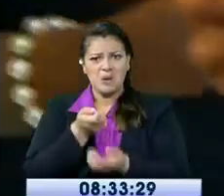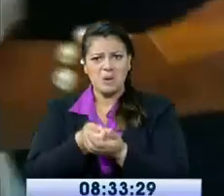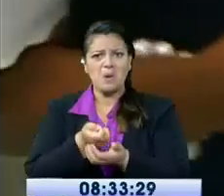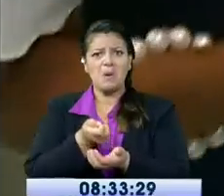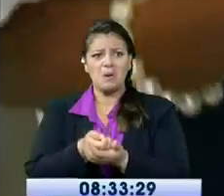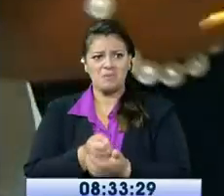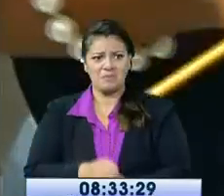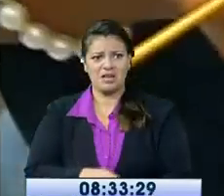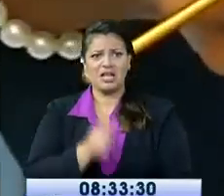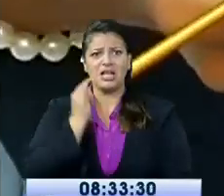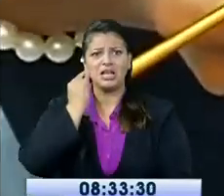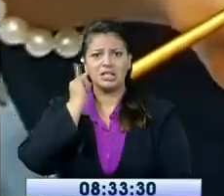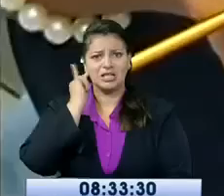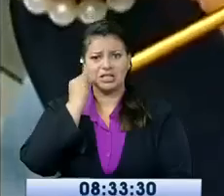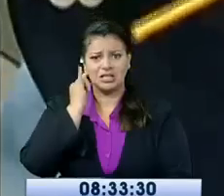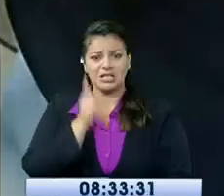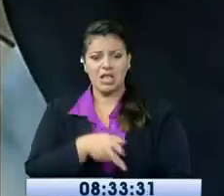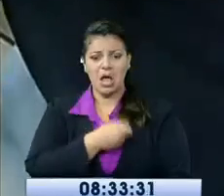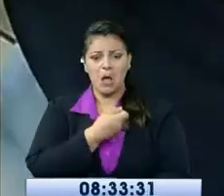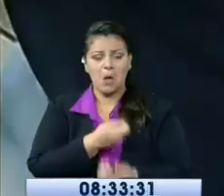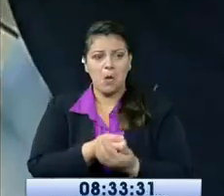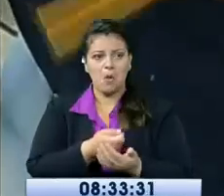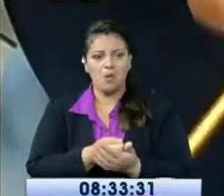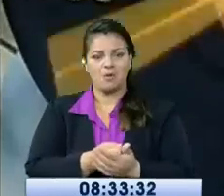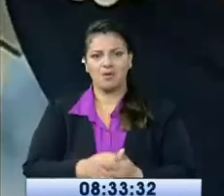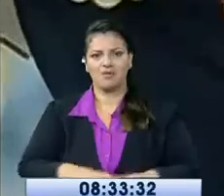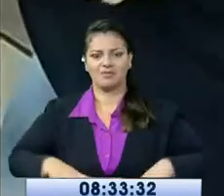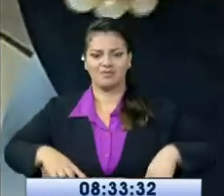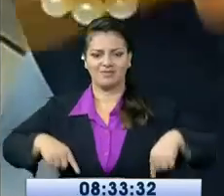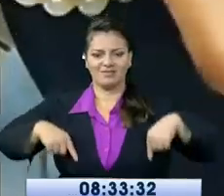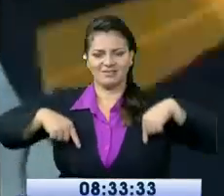para las niñas les haga los bikinis. Los bikinis es una